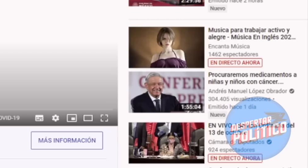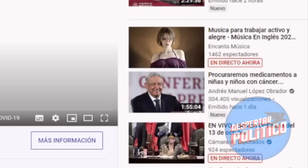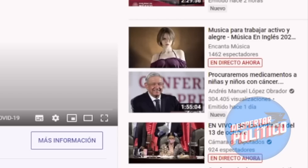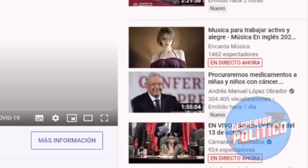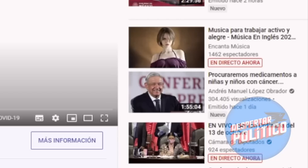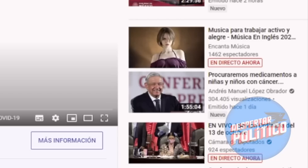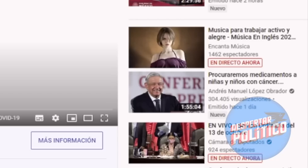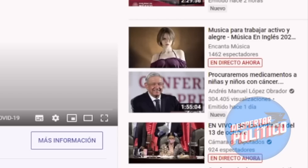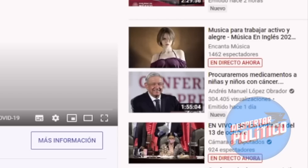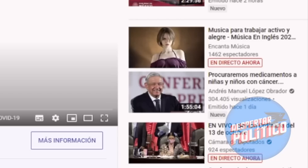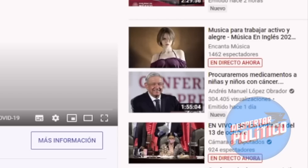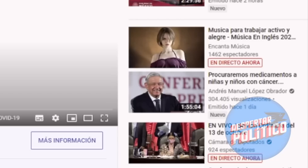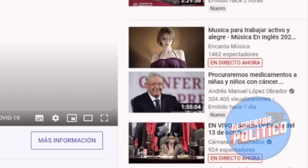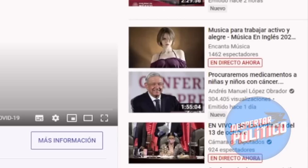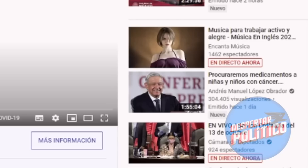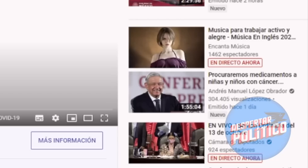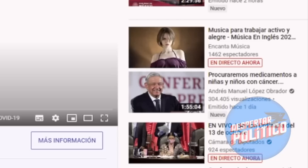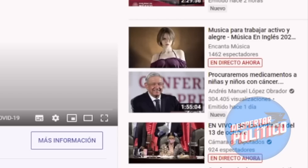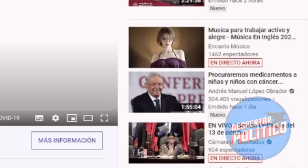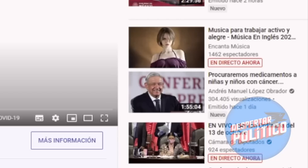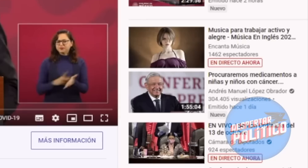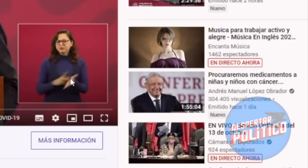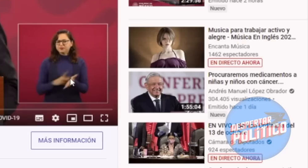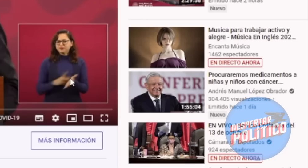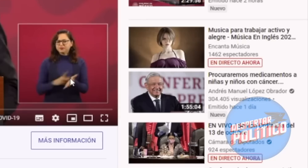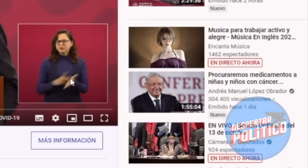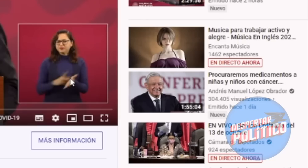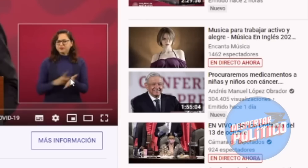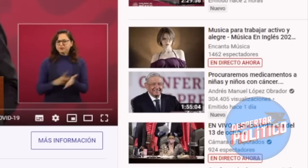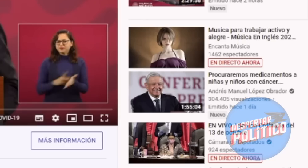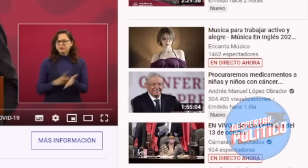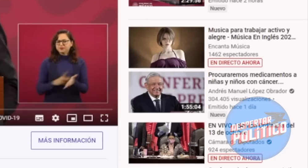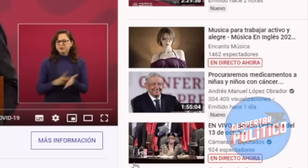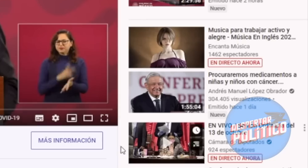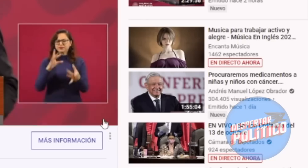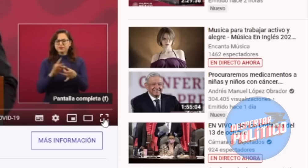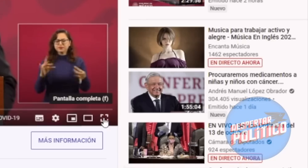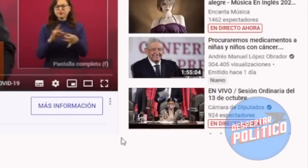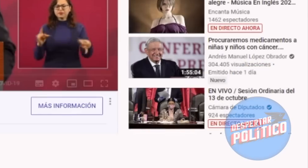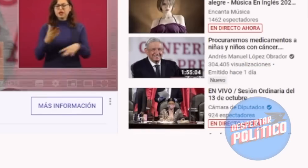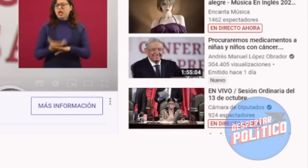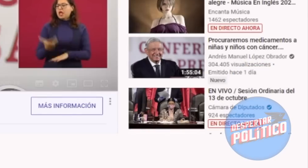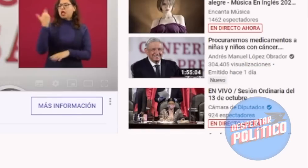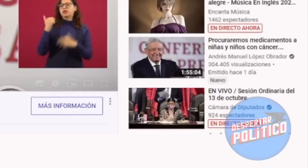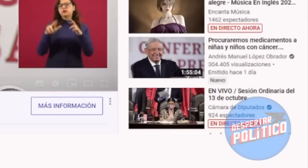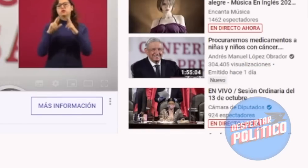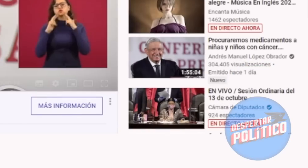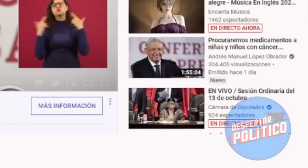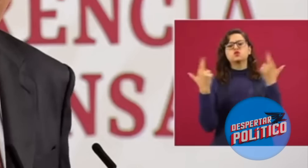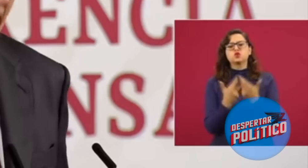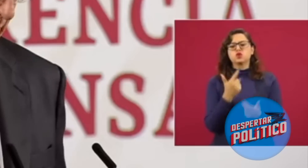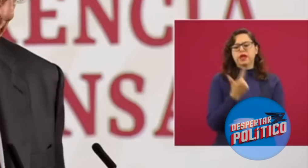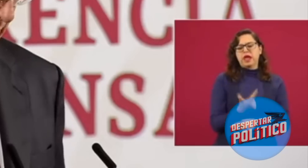verdades a las naciones en el G20. Esto fue lo que el canciller Marcelo Ebrard señaló. Sí, de manera muy